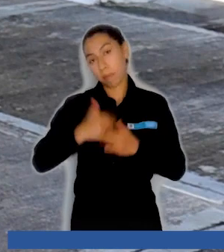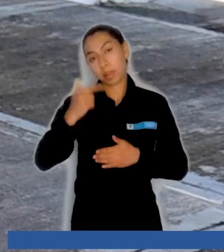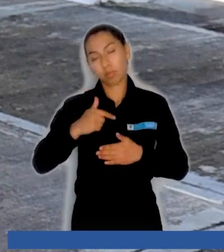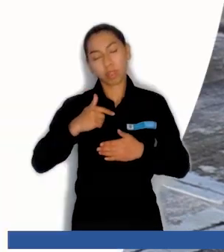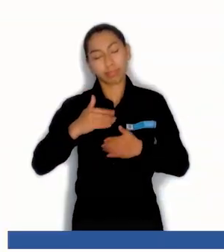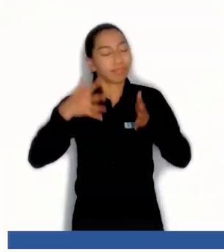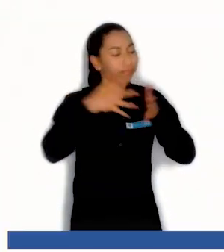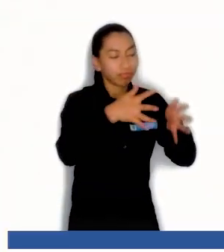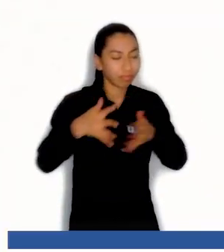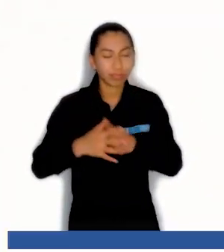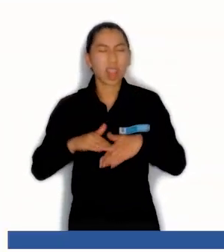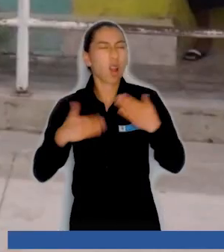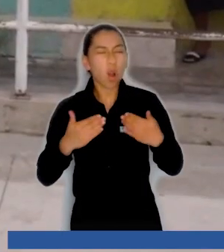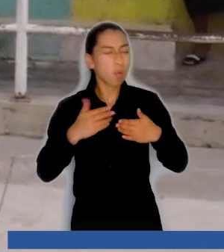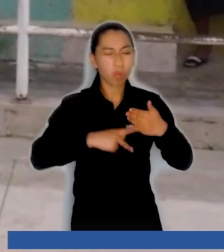municipios PEDE.